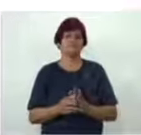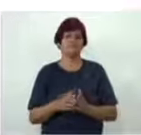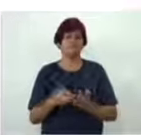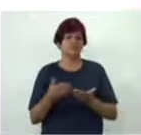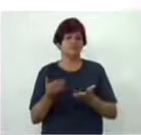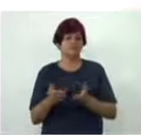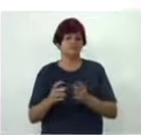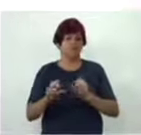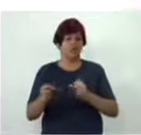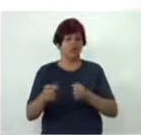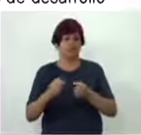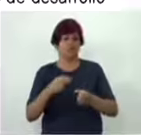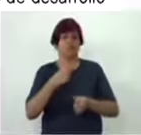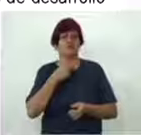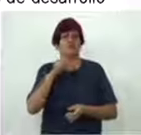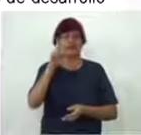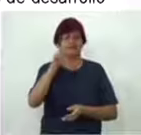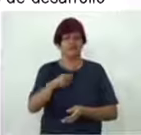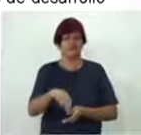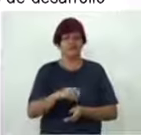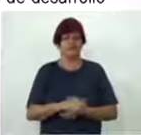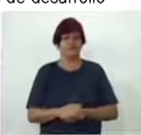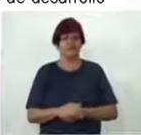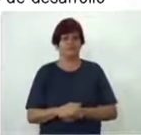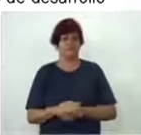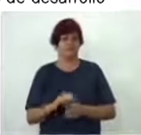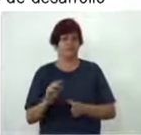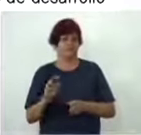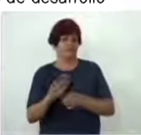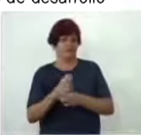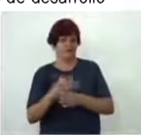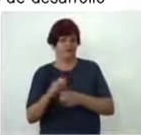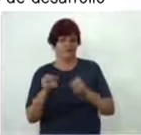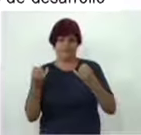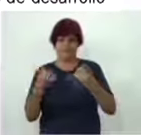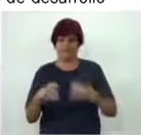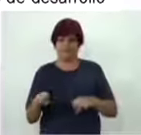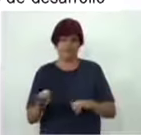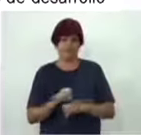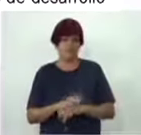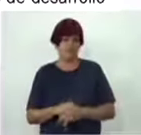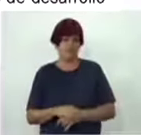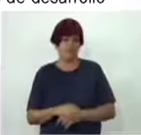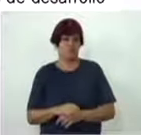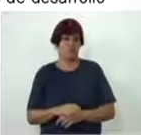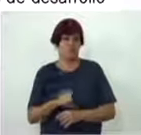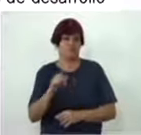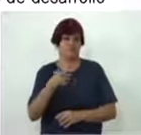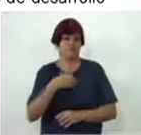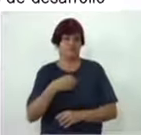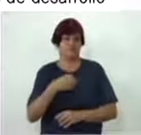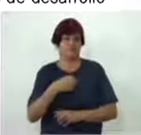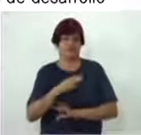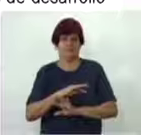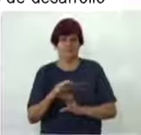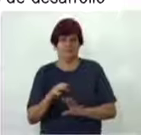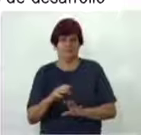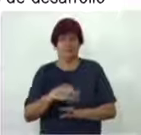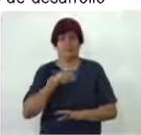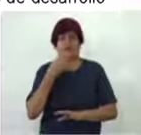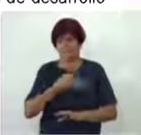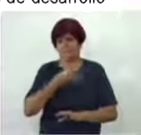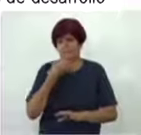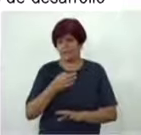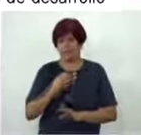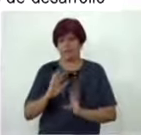Ahí se da el control y la evaluación. Entonces, atendiendo a las diferencias individuales, que es otro de los elementos que ustedes tienen que tener en cuenta,